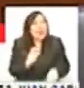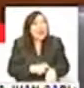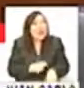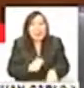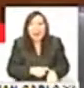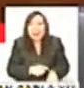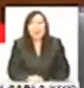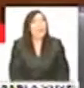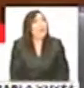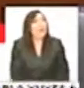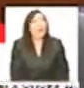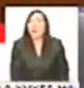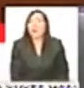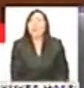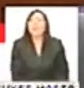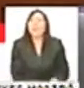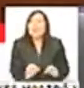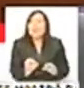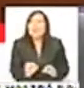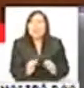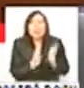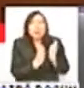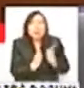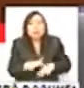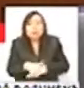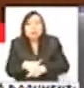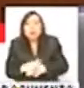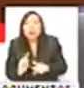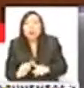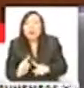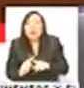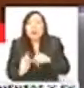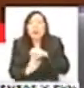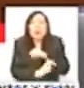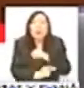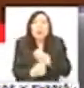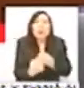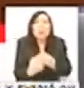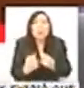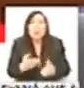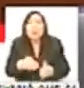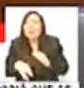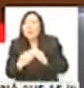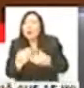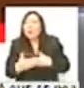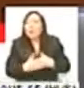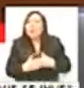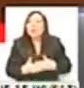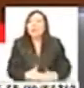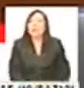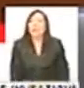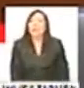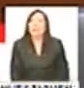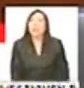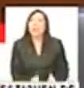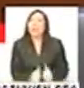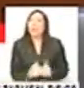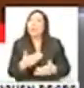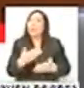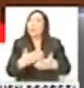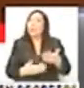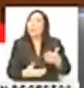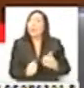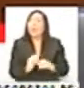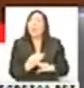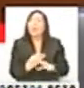señor presidente, sí se hacían coordinaciones con diferentes países aledaños a nuestro país con relación a